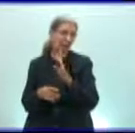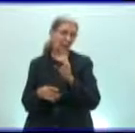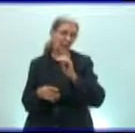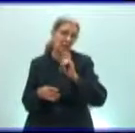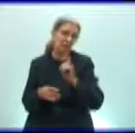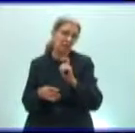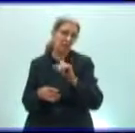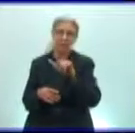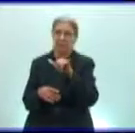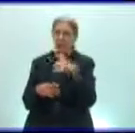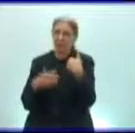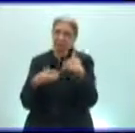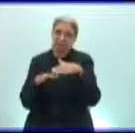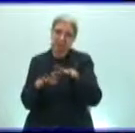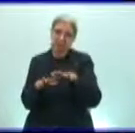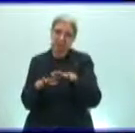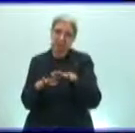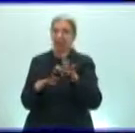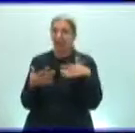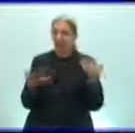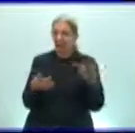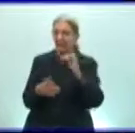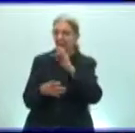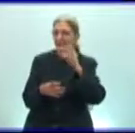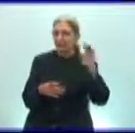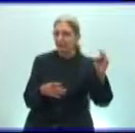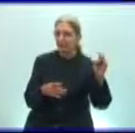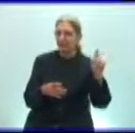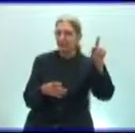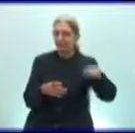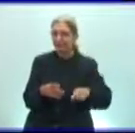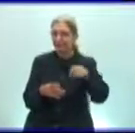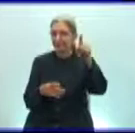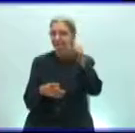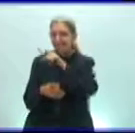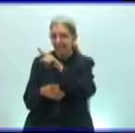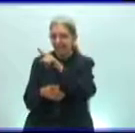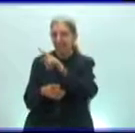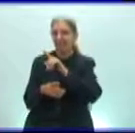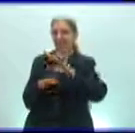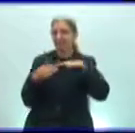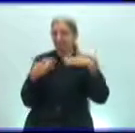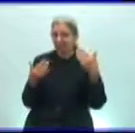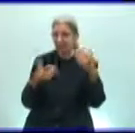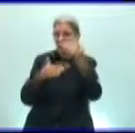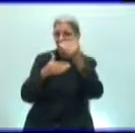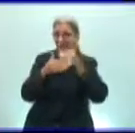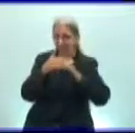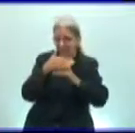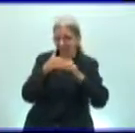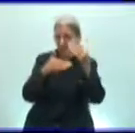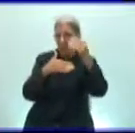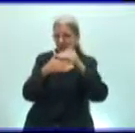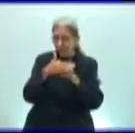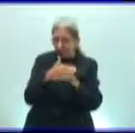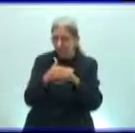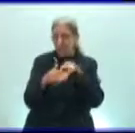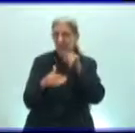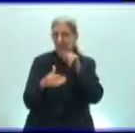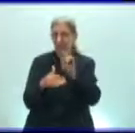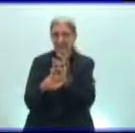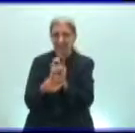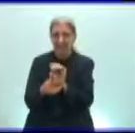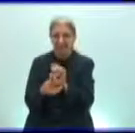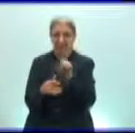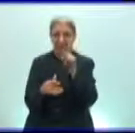con radicales, son aquellas que tienen la o las variables bajo el signo de radical. No tienen que copiar la definición, está